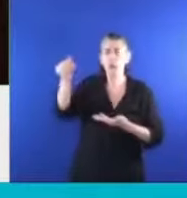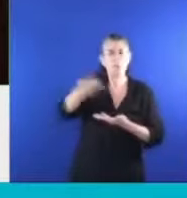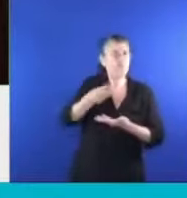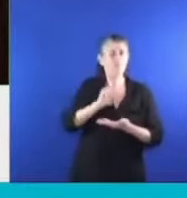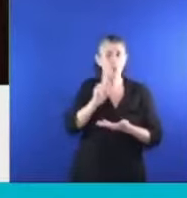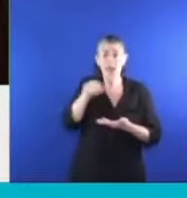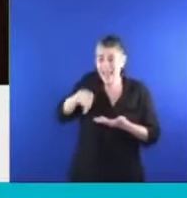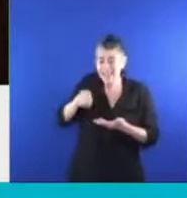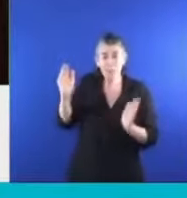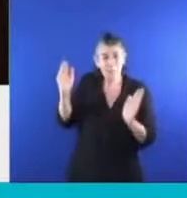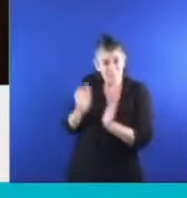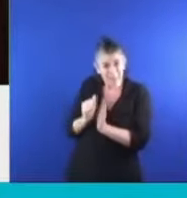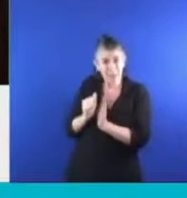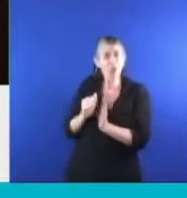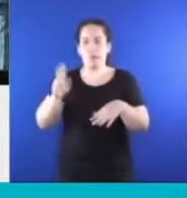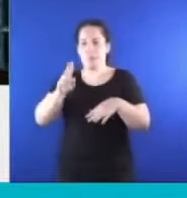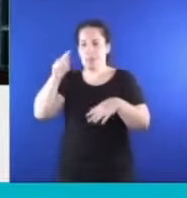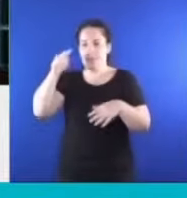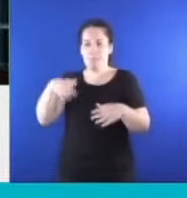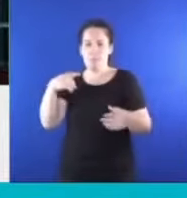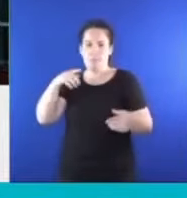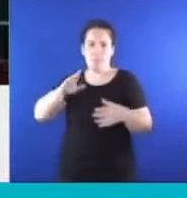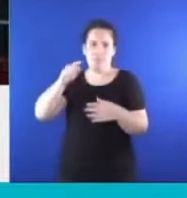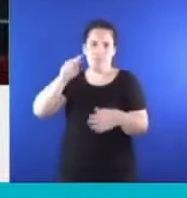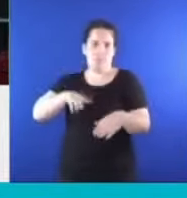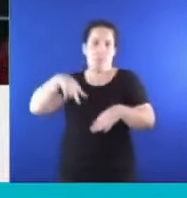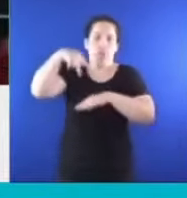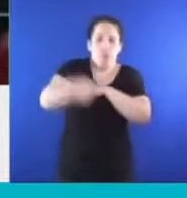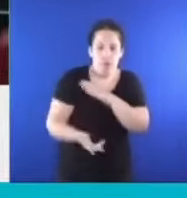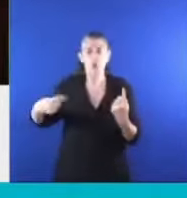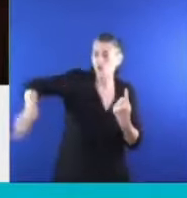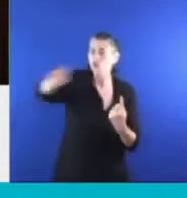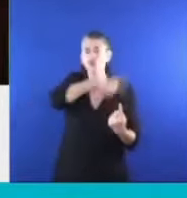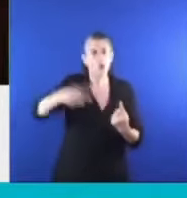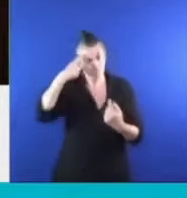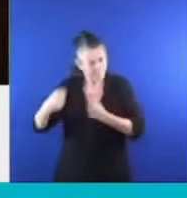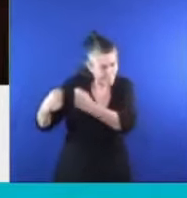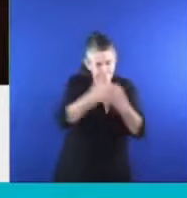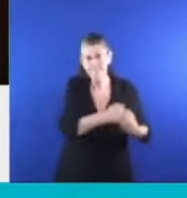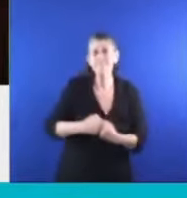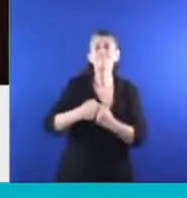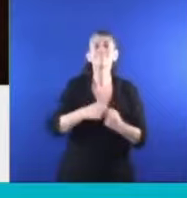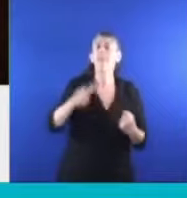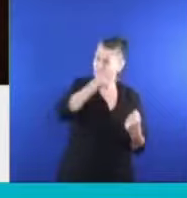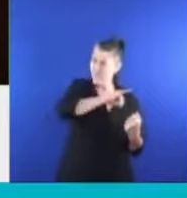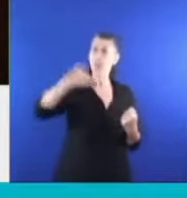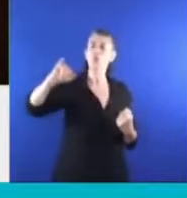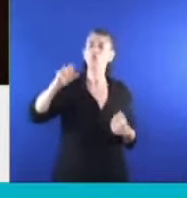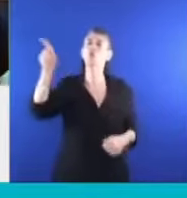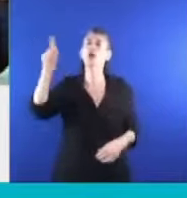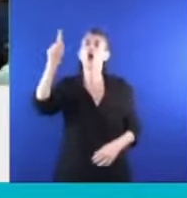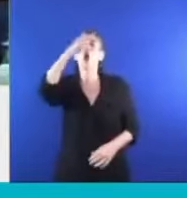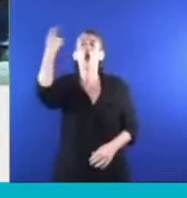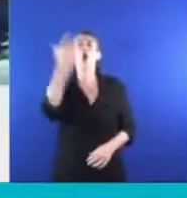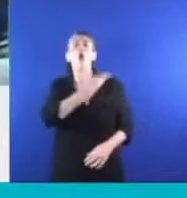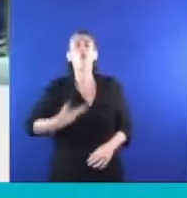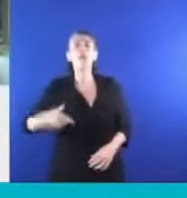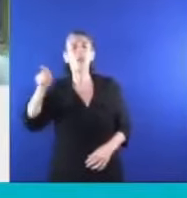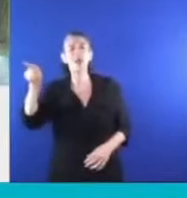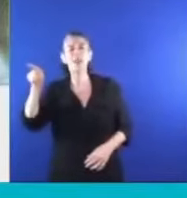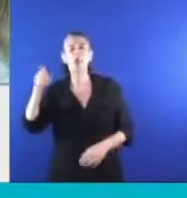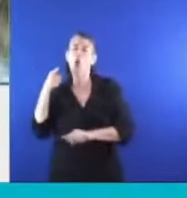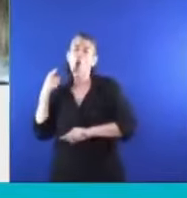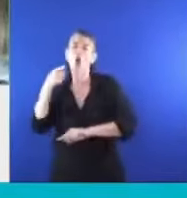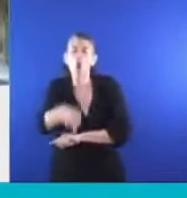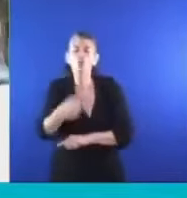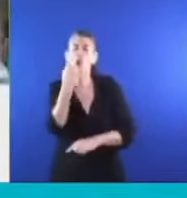esta política a la sociedad en su conjunto, a los sectores medios, a los trabajadores. Las decisiones que tomó el gobierno nacional no son contra un gobernador, no son